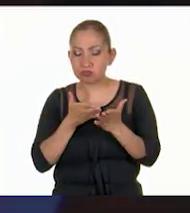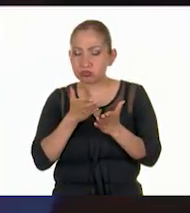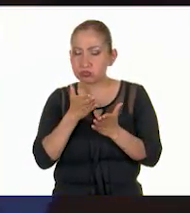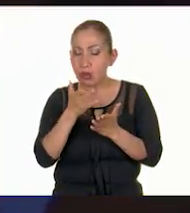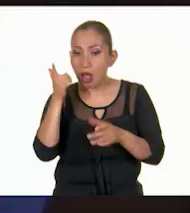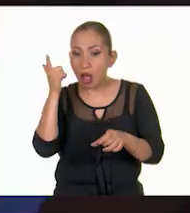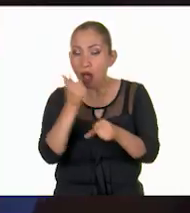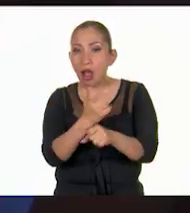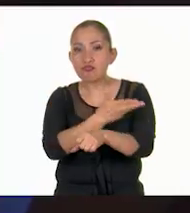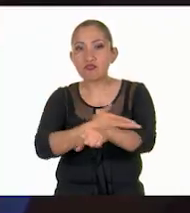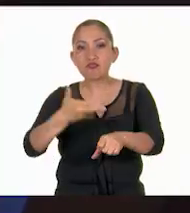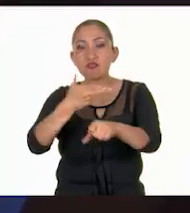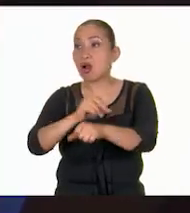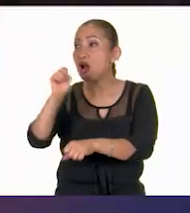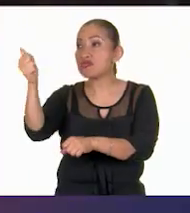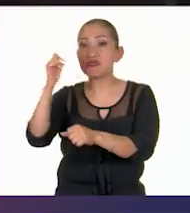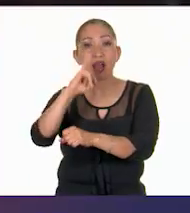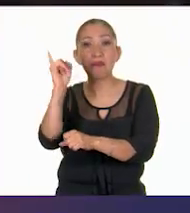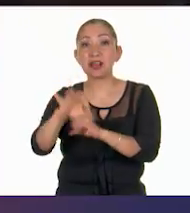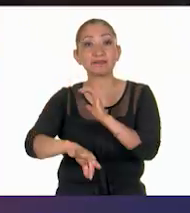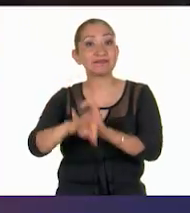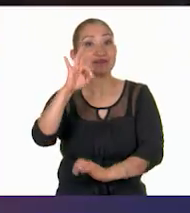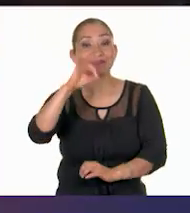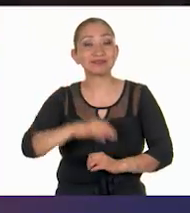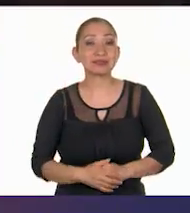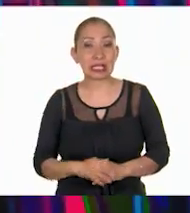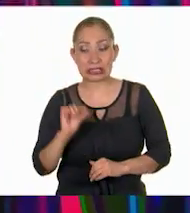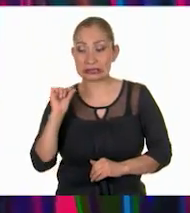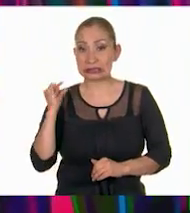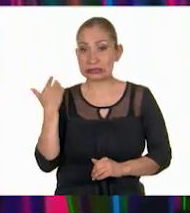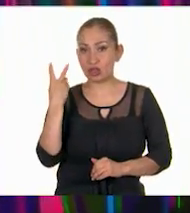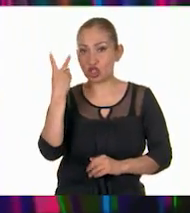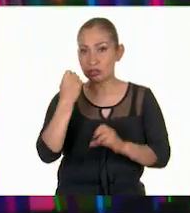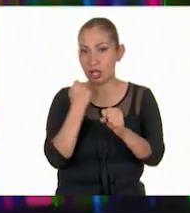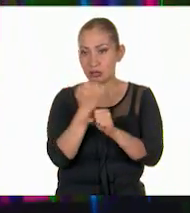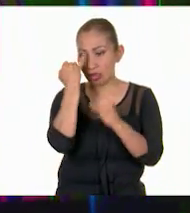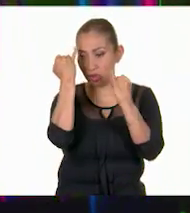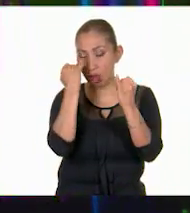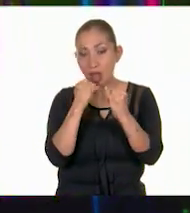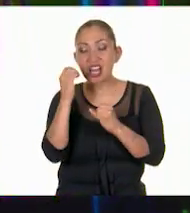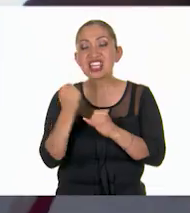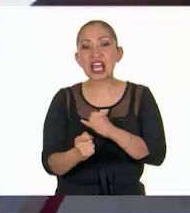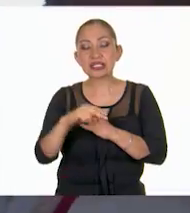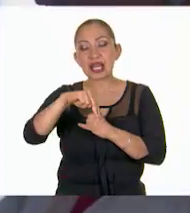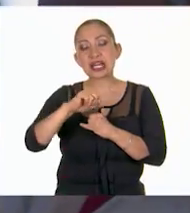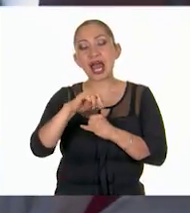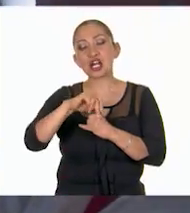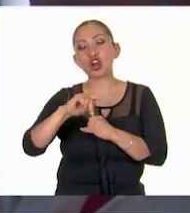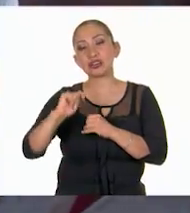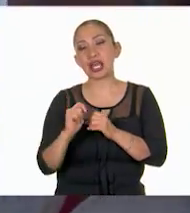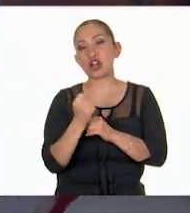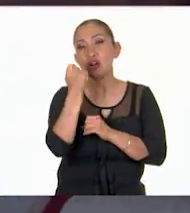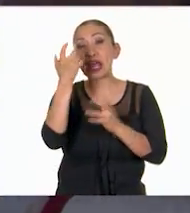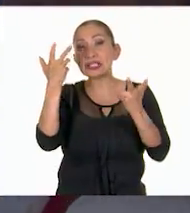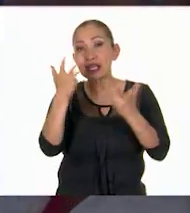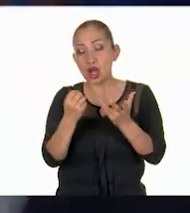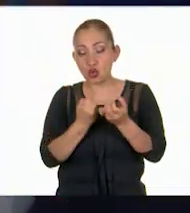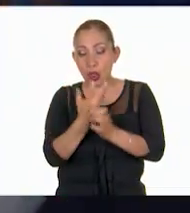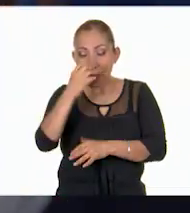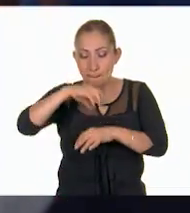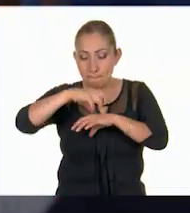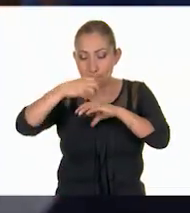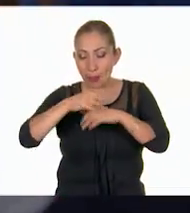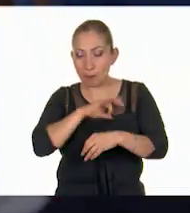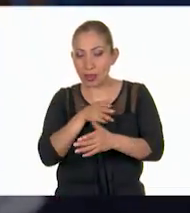para descubrir soluciones que nadie más había encontrado. Hace unos años innovamos en el mundo de la nanotecnología, creando una nueva